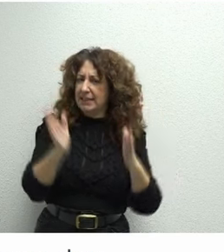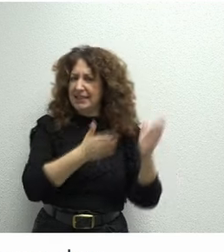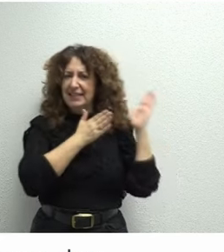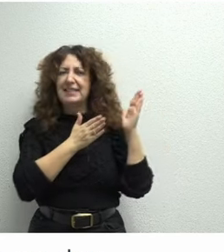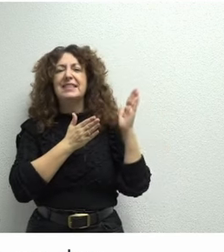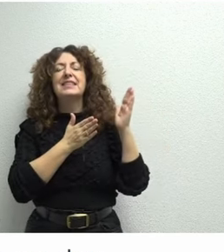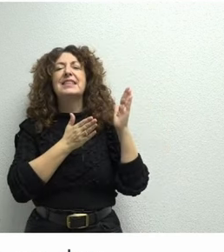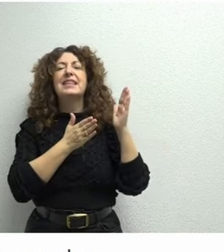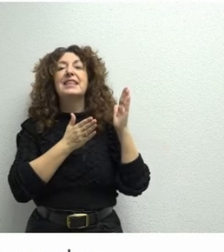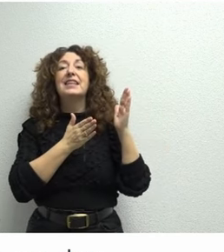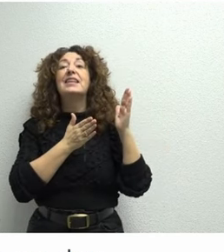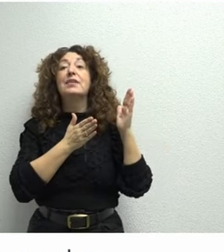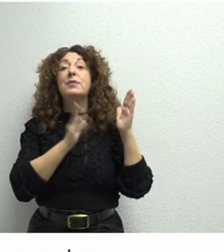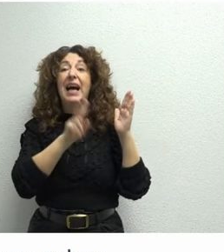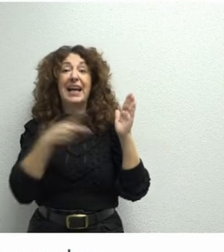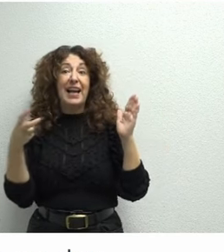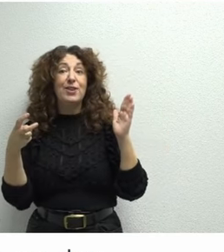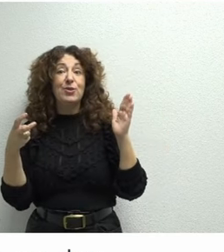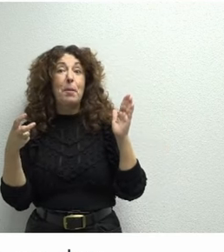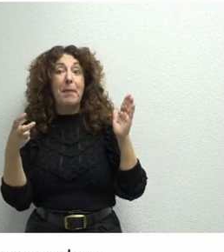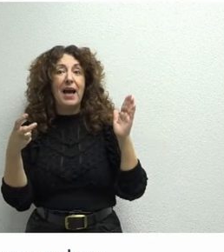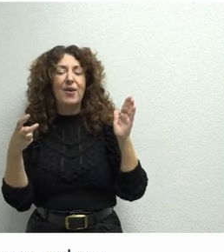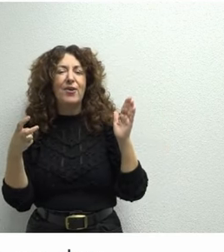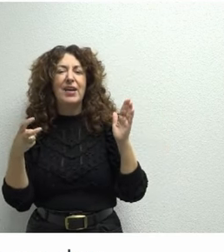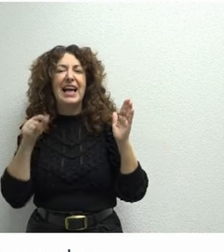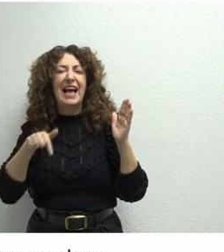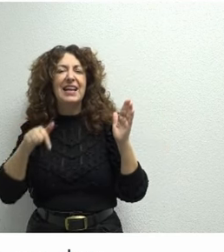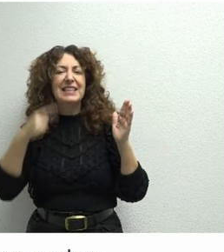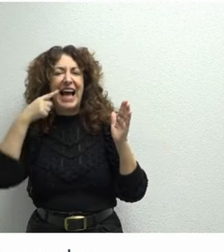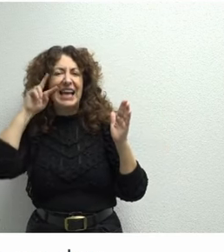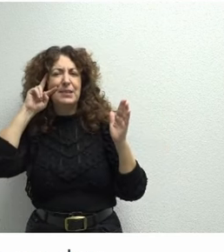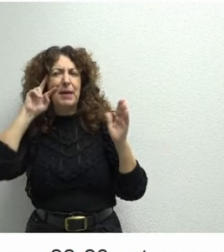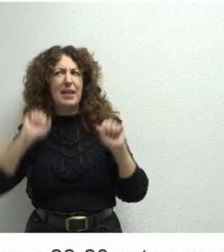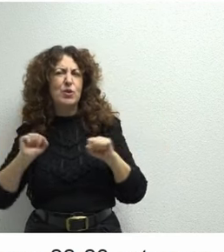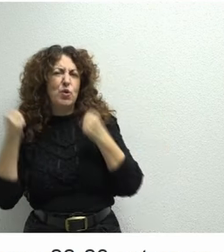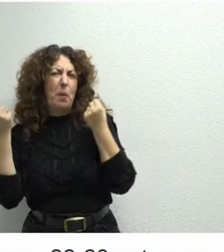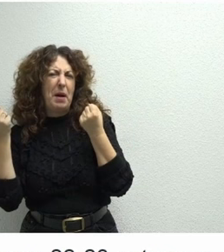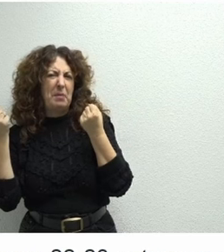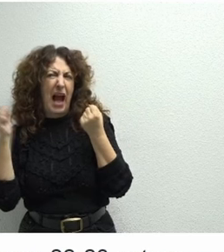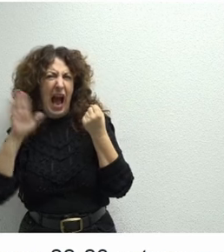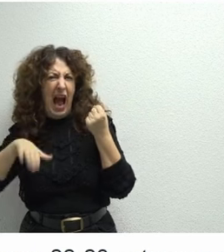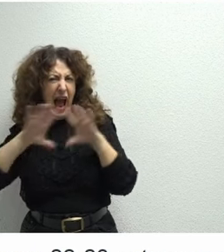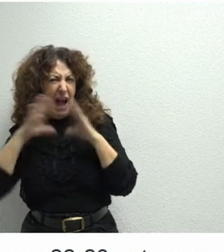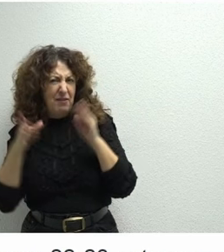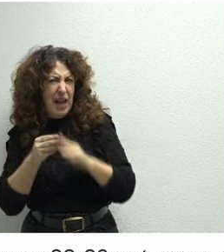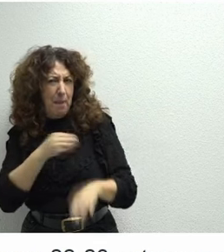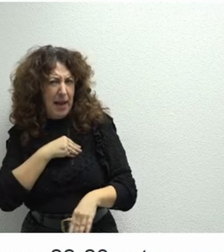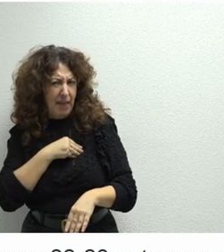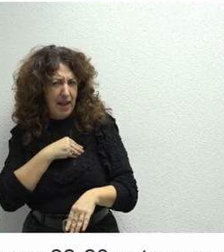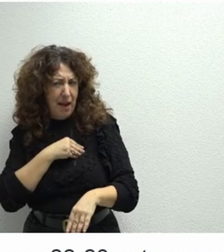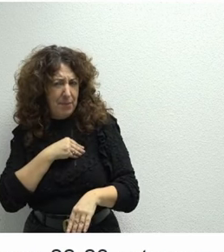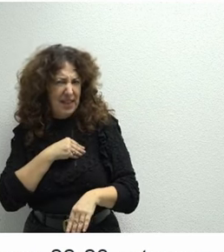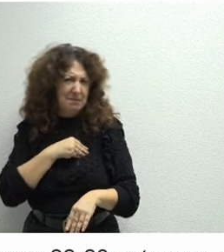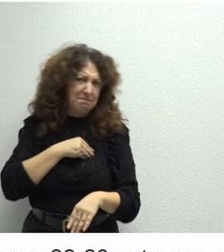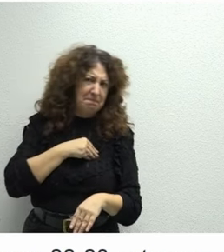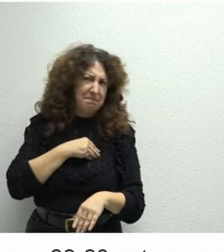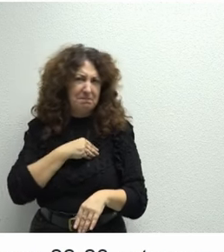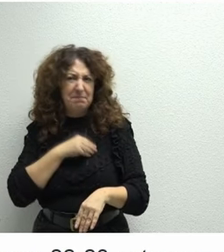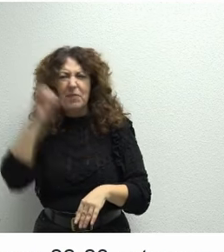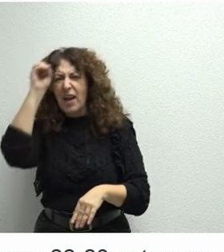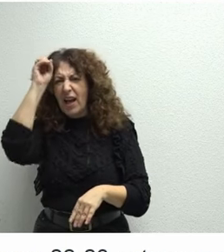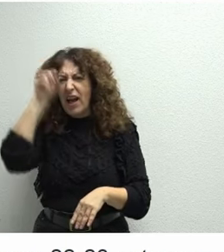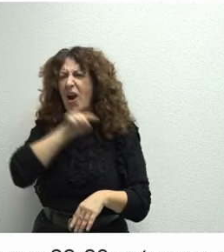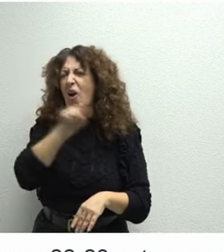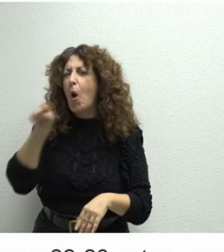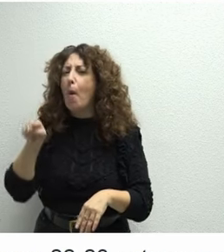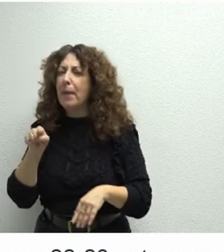eh pero pues eso esto es una experiencia de supervivencia merece la pena qué opina la gente de esto no Y entonces decidimos